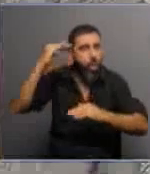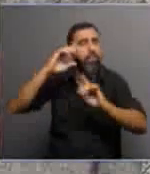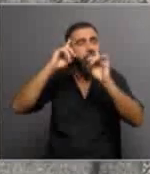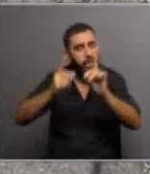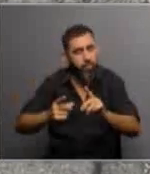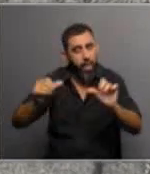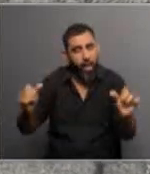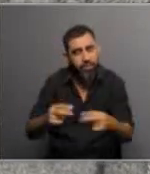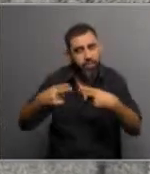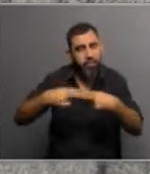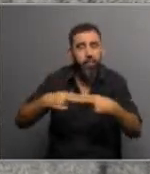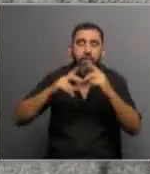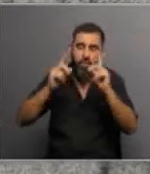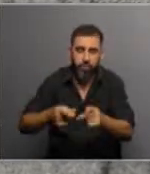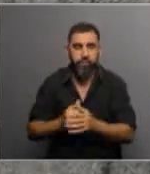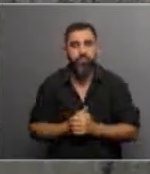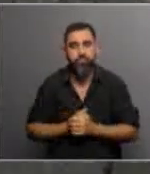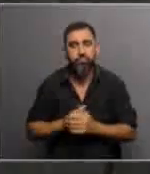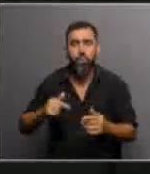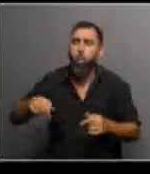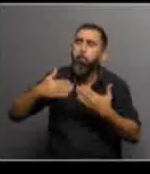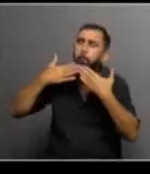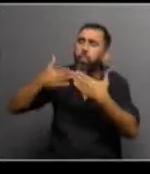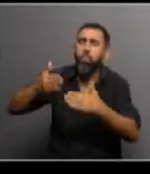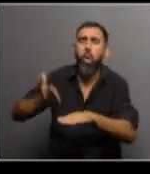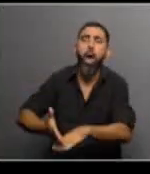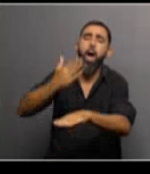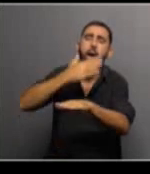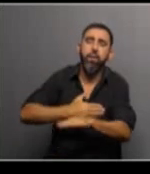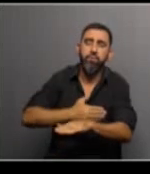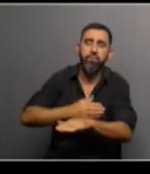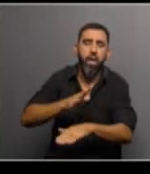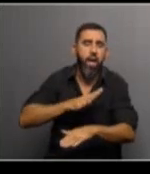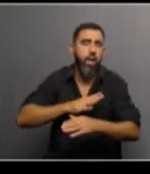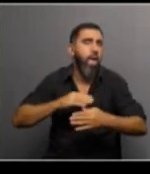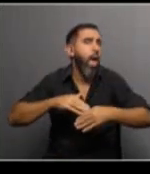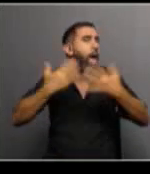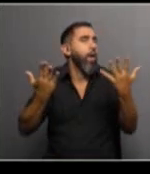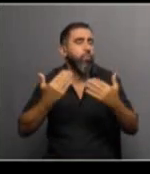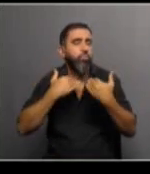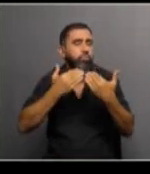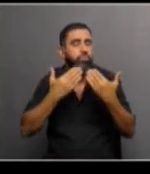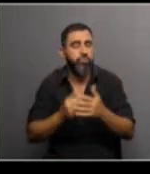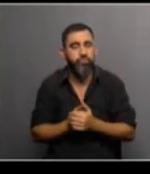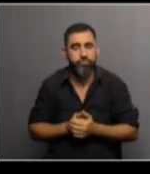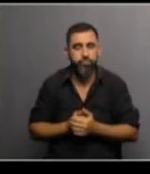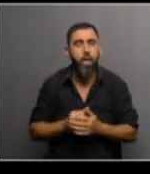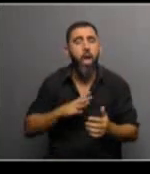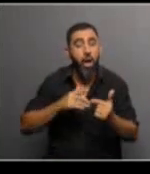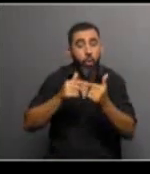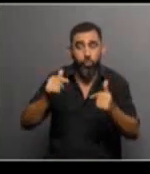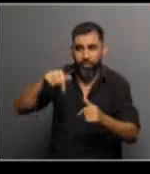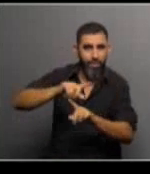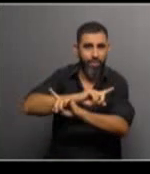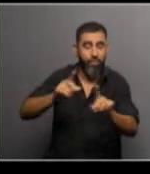se están moviendo también hoy les preguntaba antes de venir acá si tenían algo por ahí y por suerte hay algunas cosas que no están